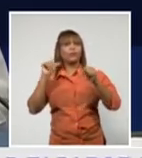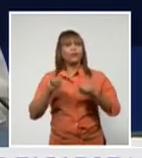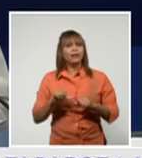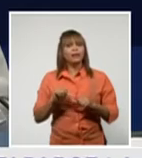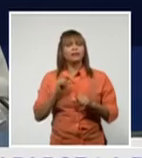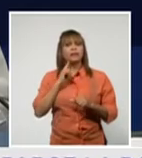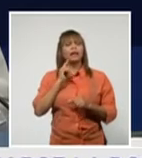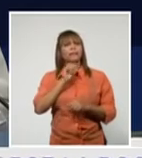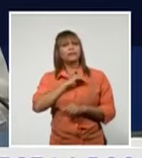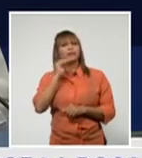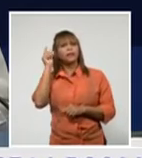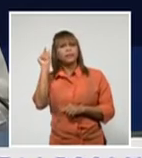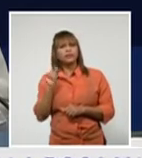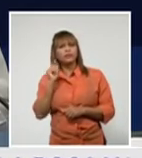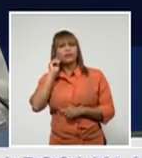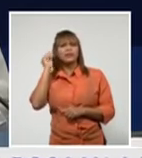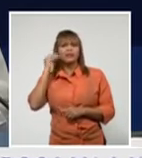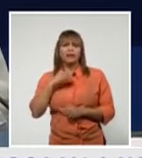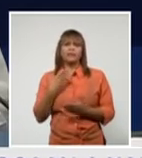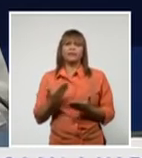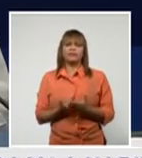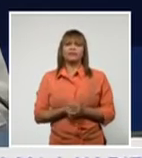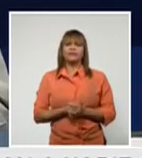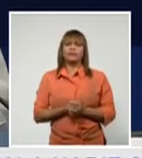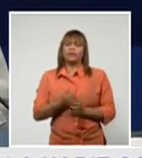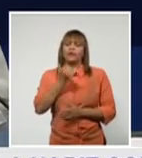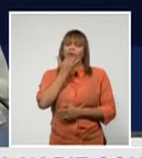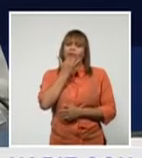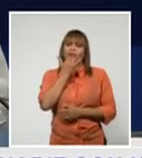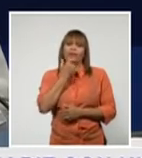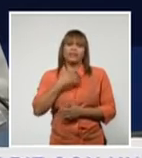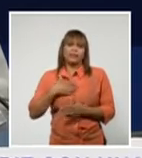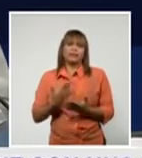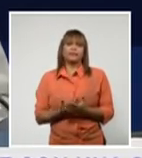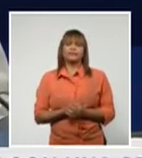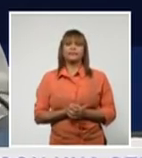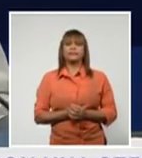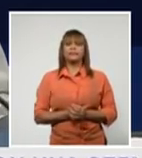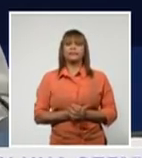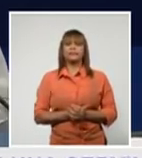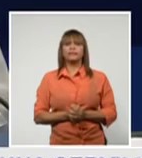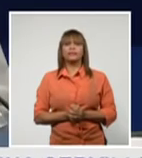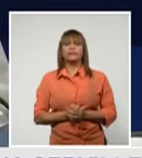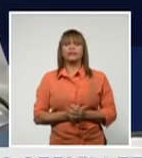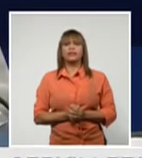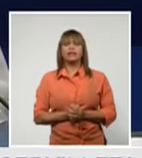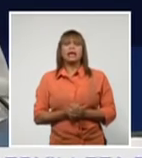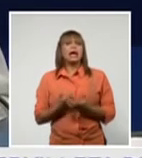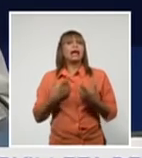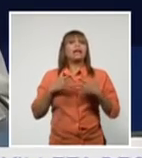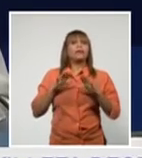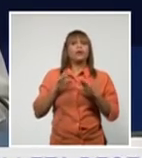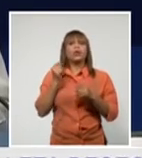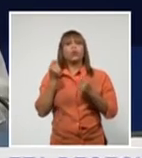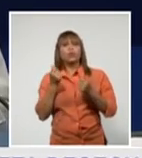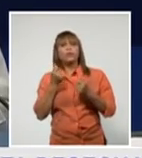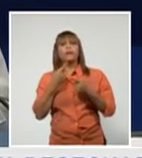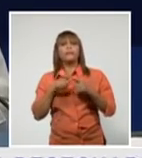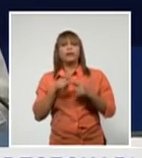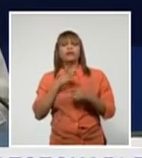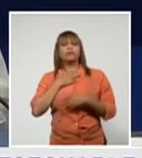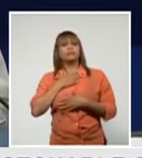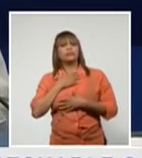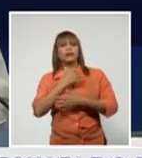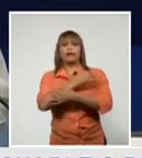sienten desde el punto de vista afectivo a veces, tal vez no tanto el económico, pero desde el punto de vista afectivo.